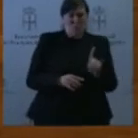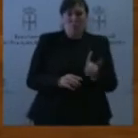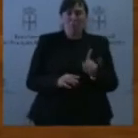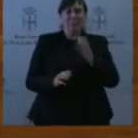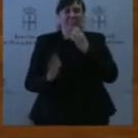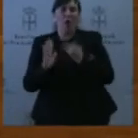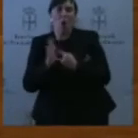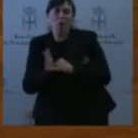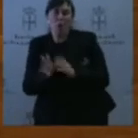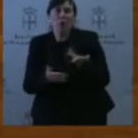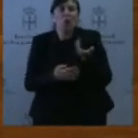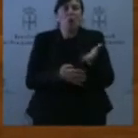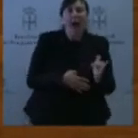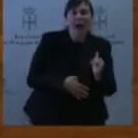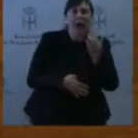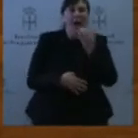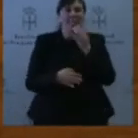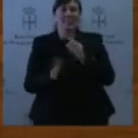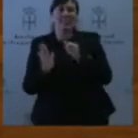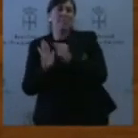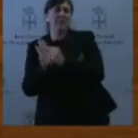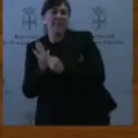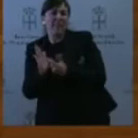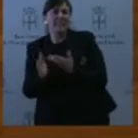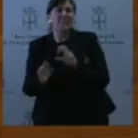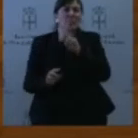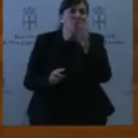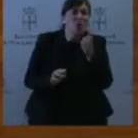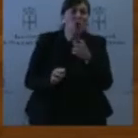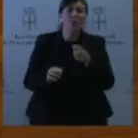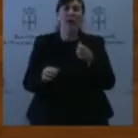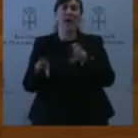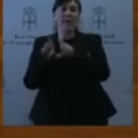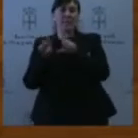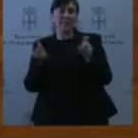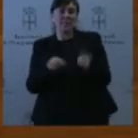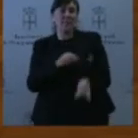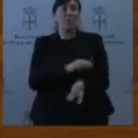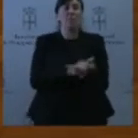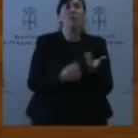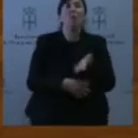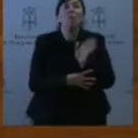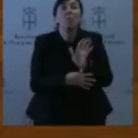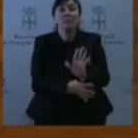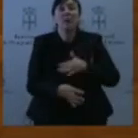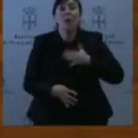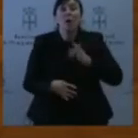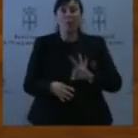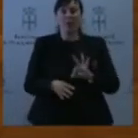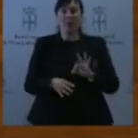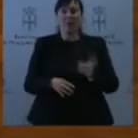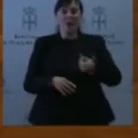en marcha Duro Felguera para favorecer su viabilidad? ¿Cómo se puede permitir que una empresa con beneficios, que ha